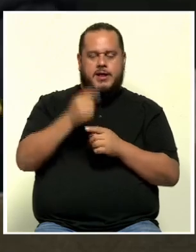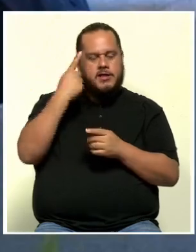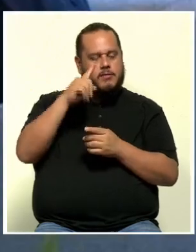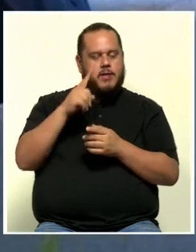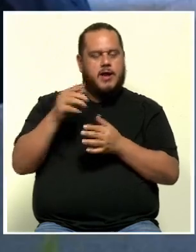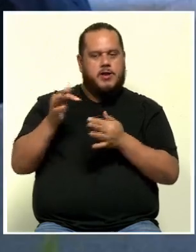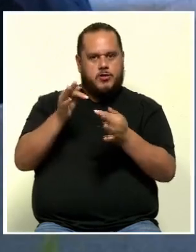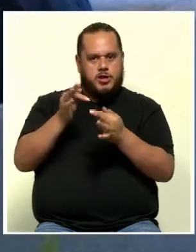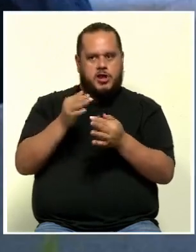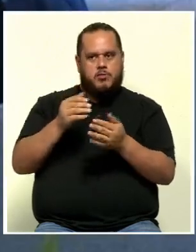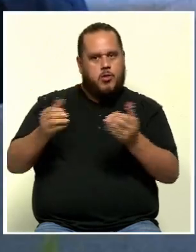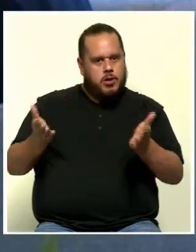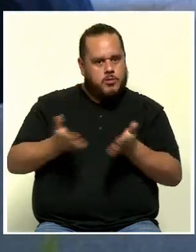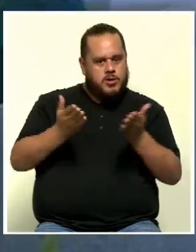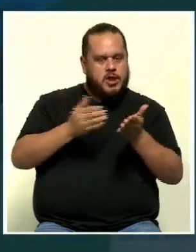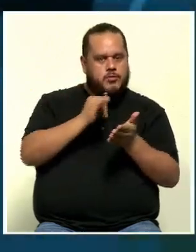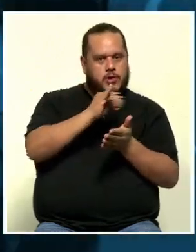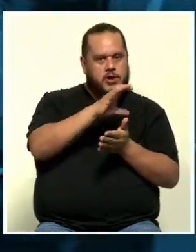ICT y el INAMU.